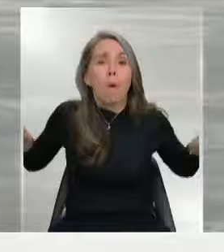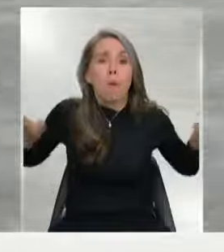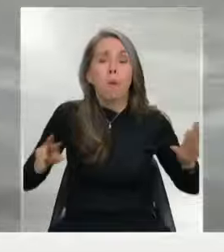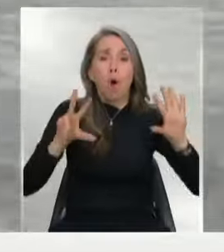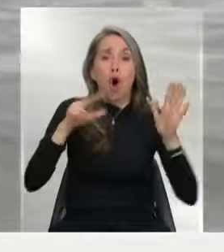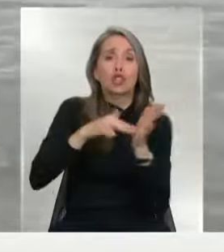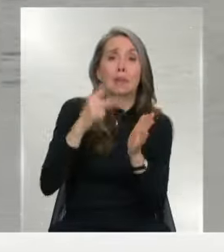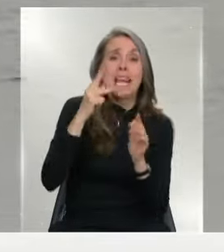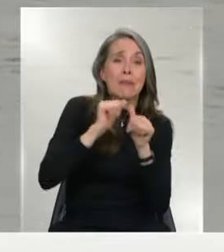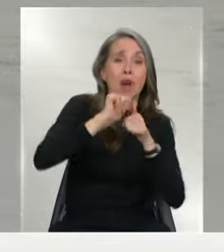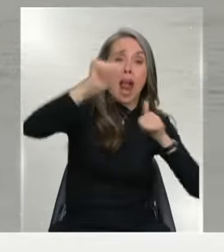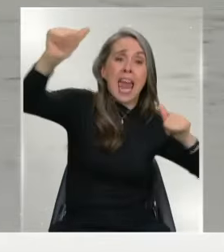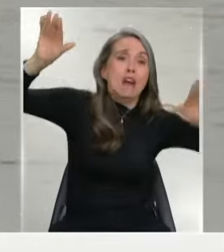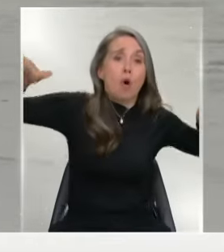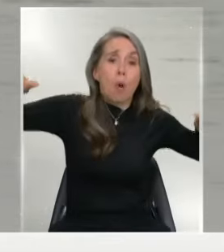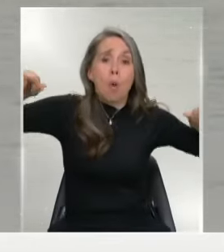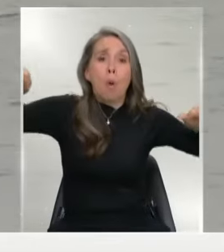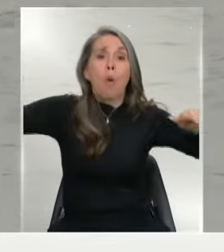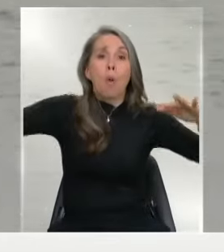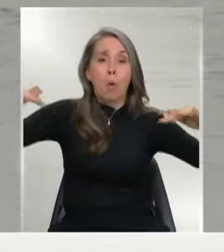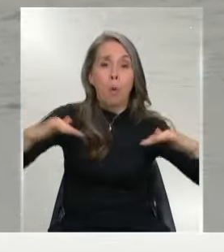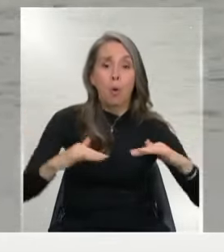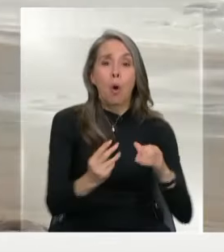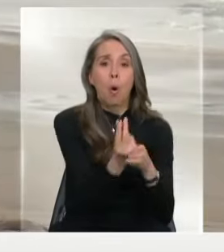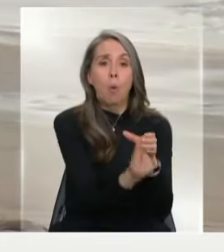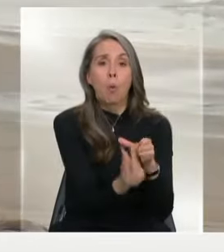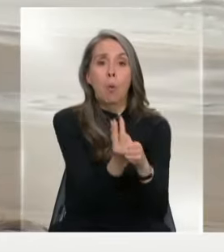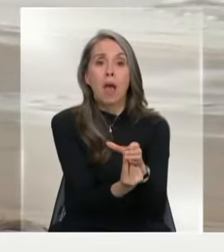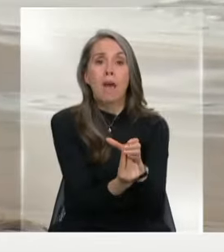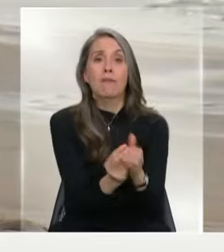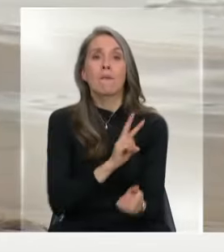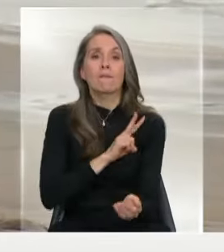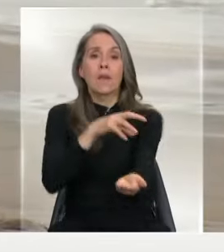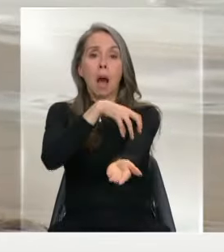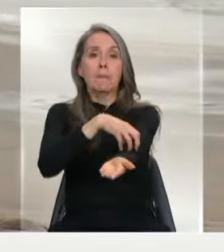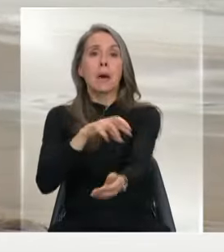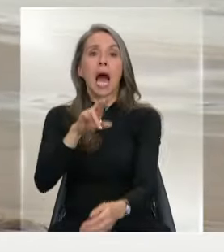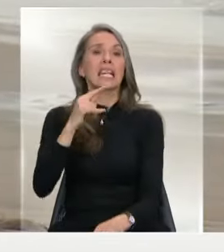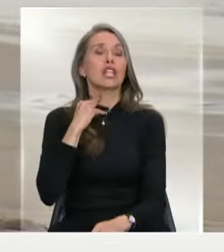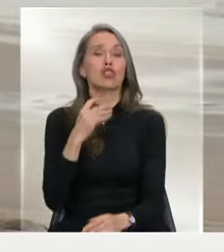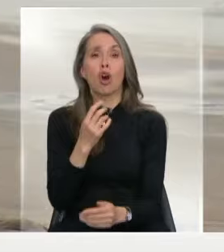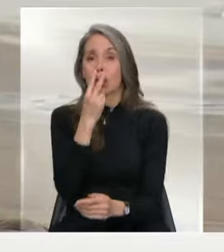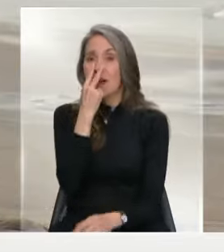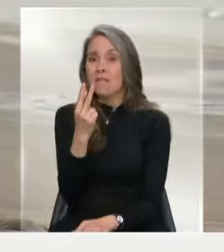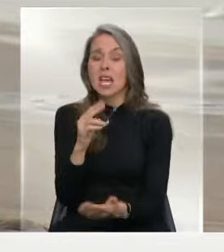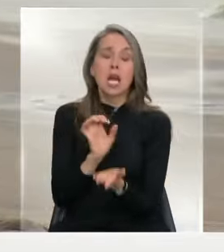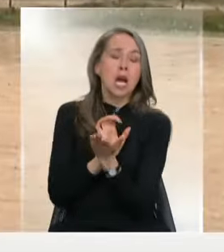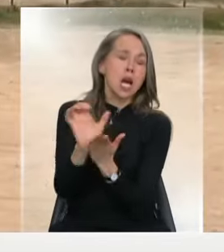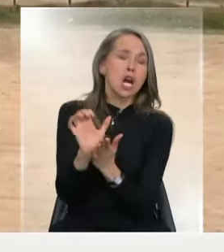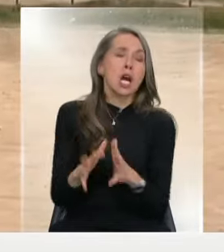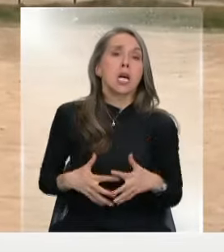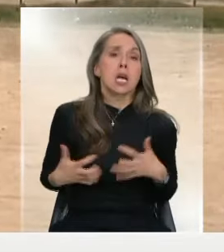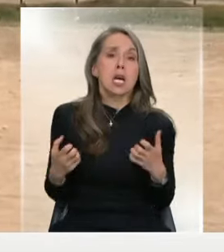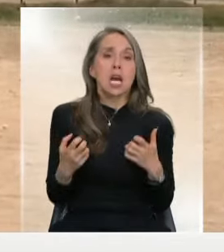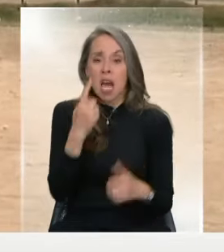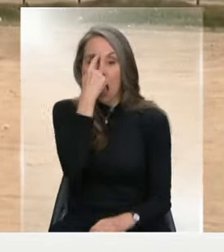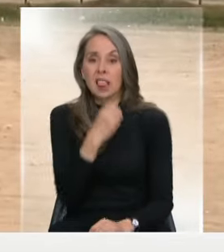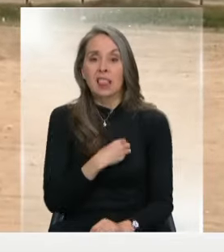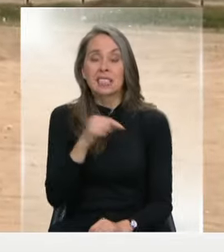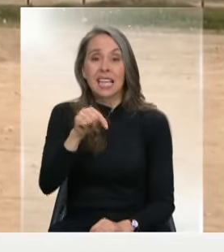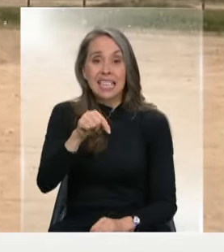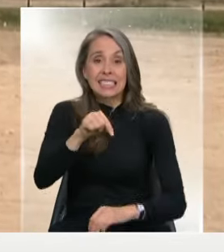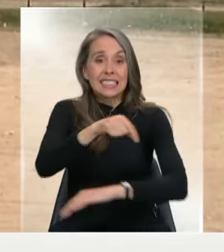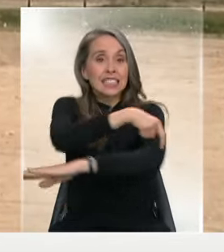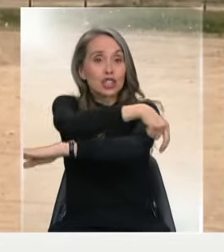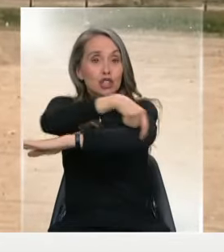8.000 kilómetros para anidar en esta playa de la región de Valparaíso. Es aterrante y triste a la vez también porque este lugar es